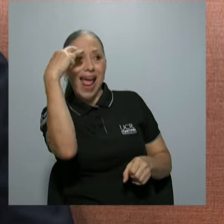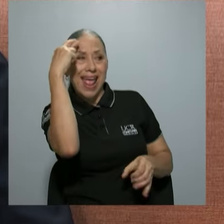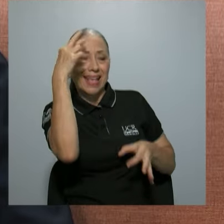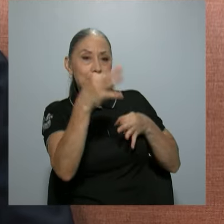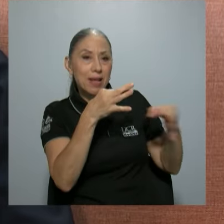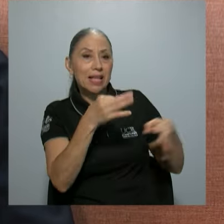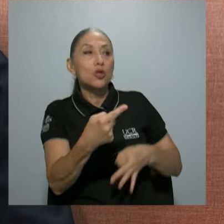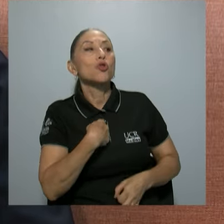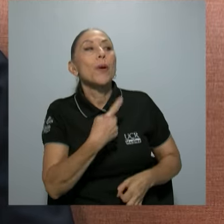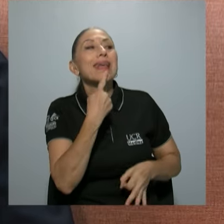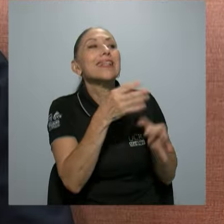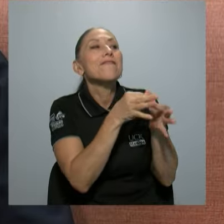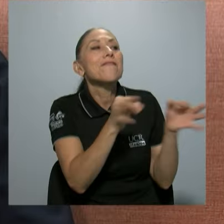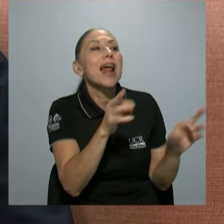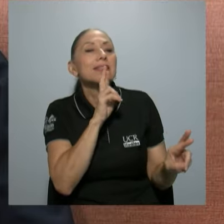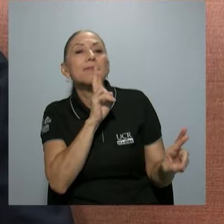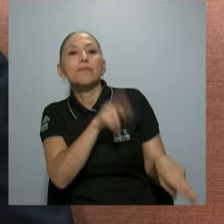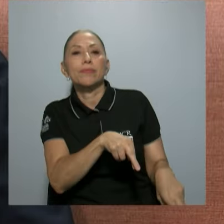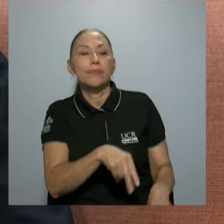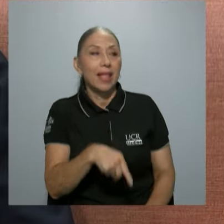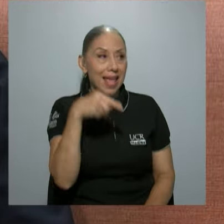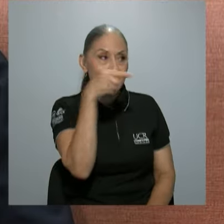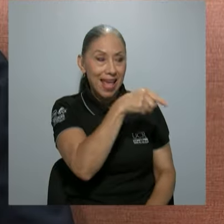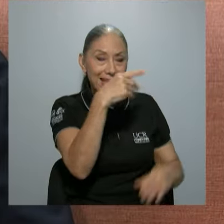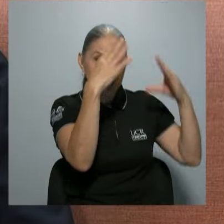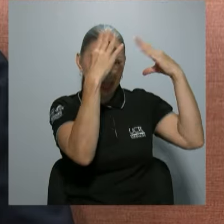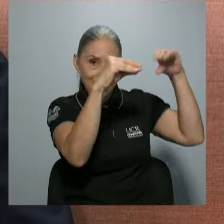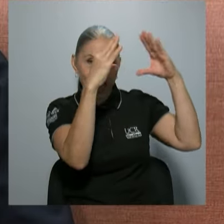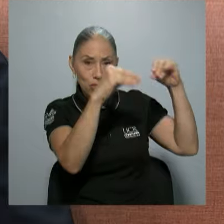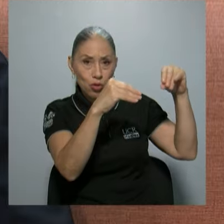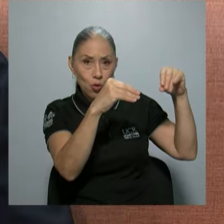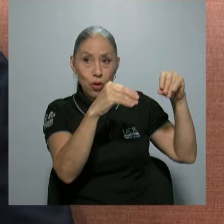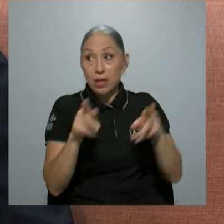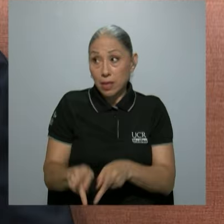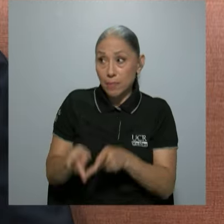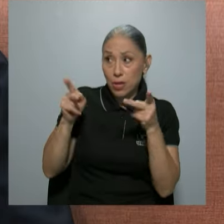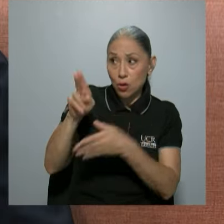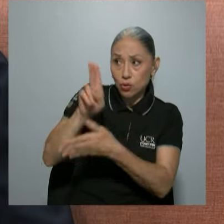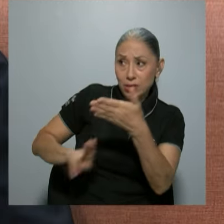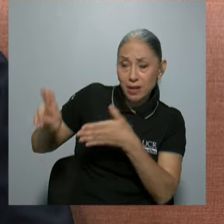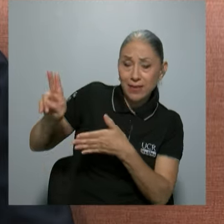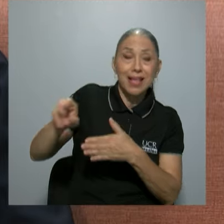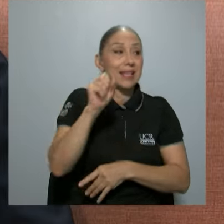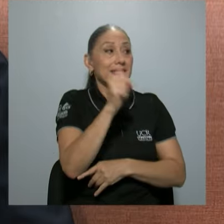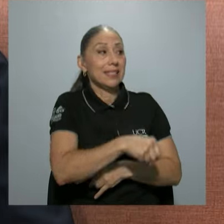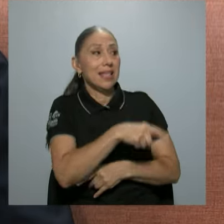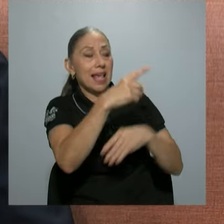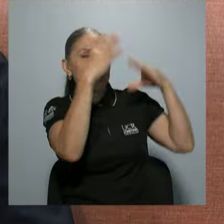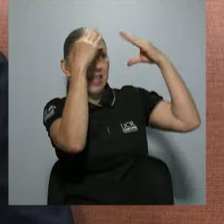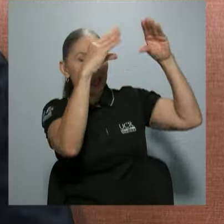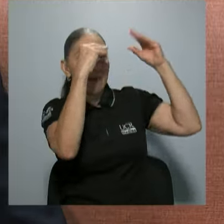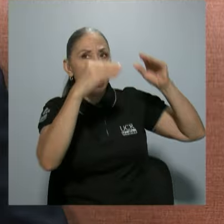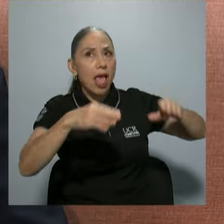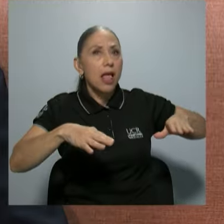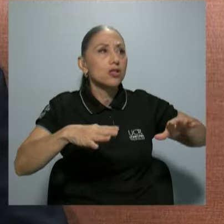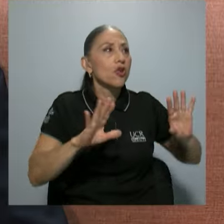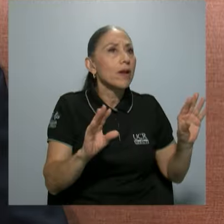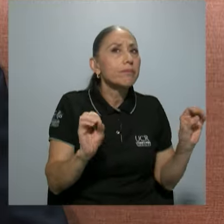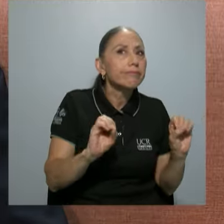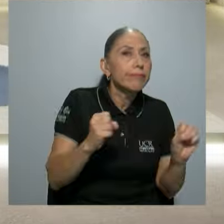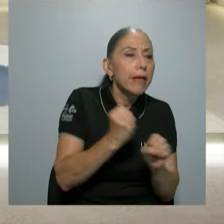frase. Ese dato que usted acaba de decir sobre el desempleo, sobre todo sobre